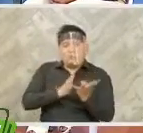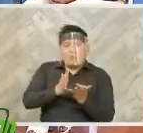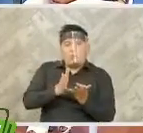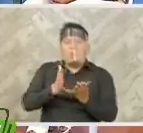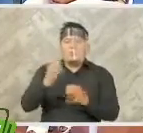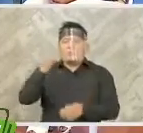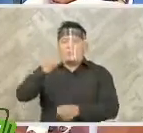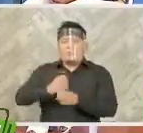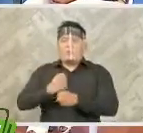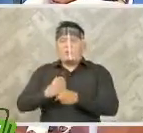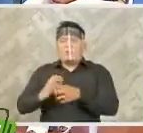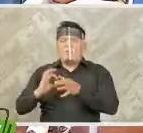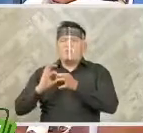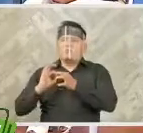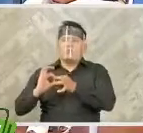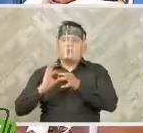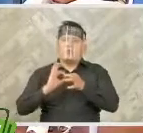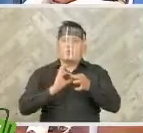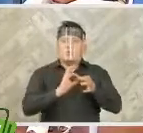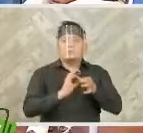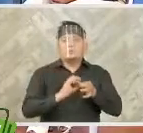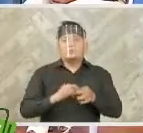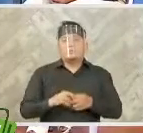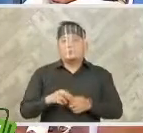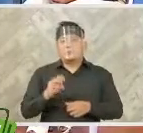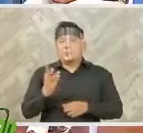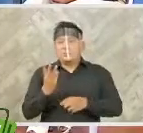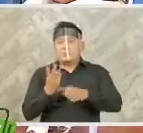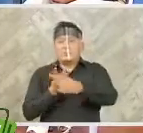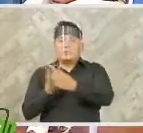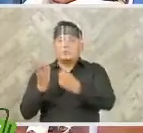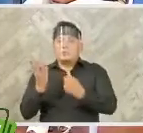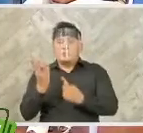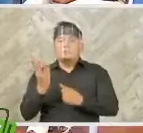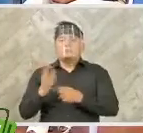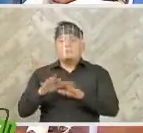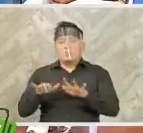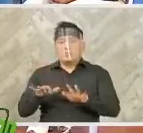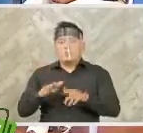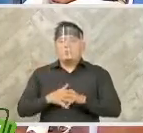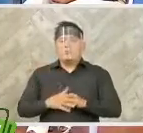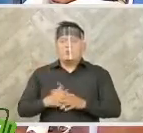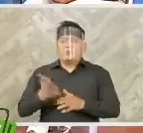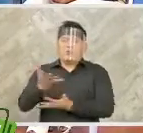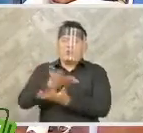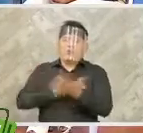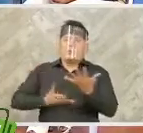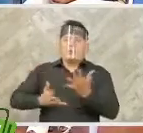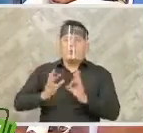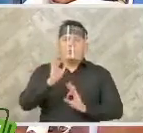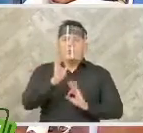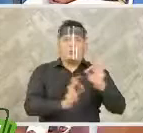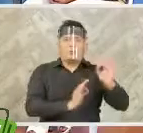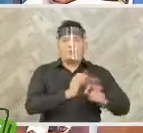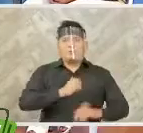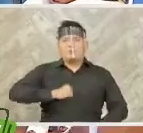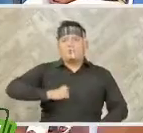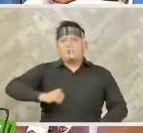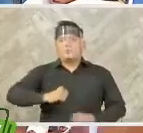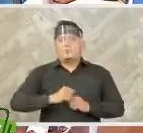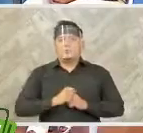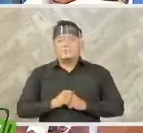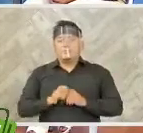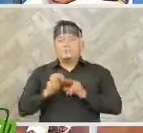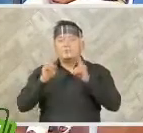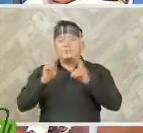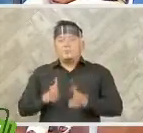el trabajo mancomunado de estas tres secretarías para poder ofrecer entornos que sean protectores de los derechos humanos, pero que